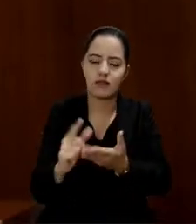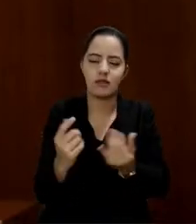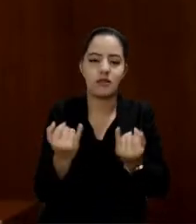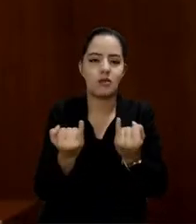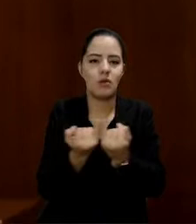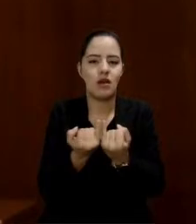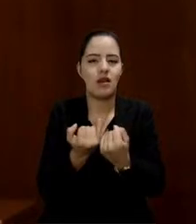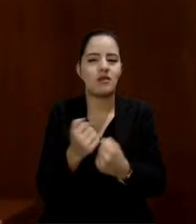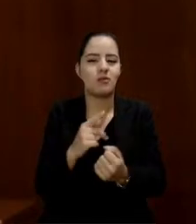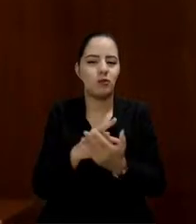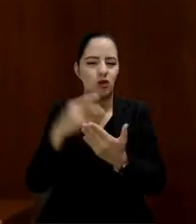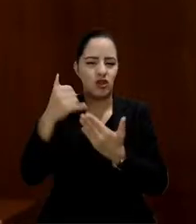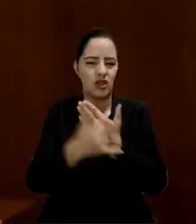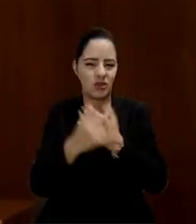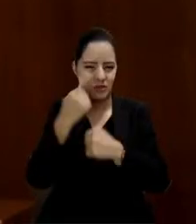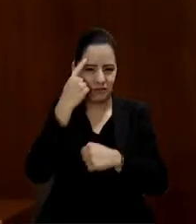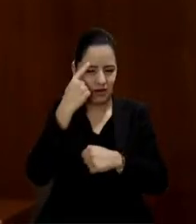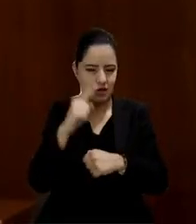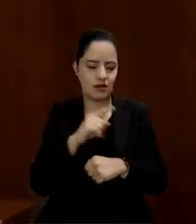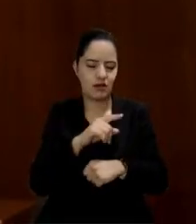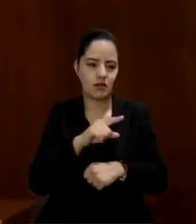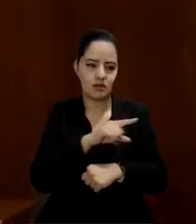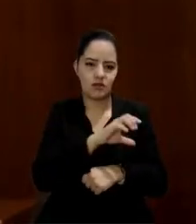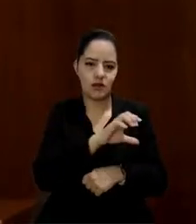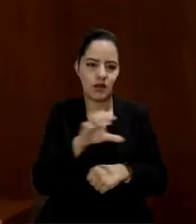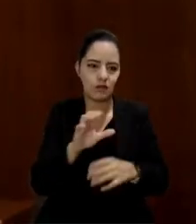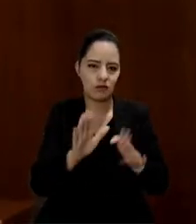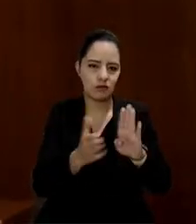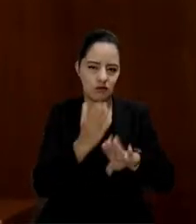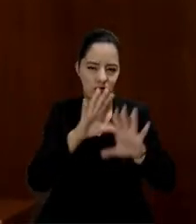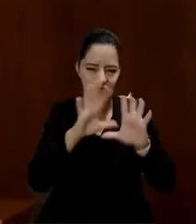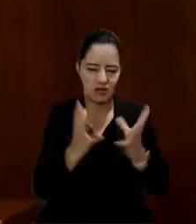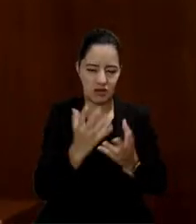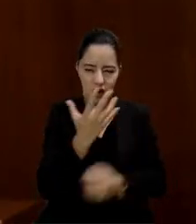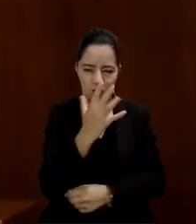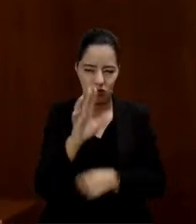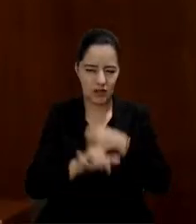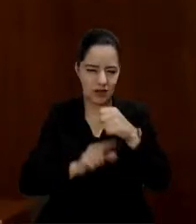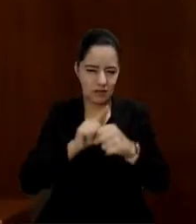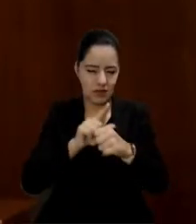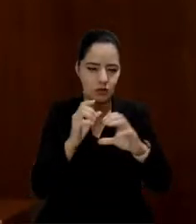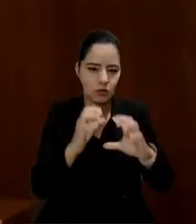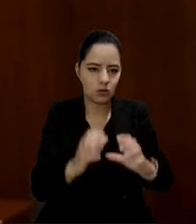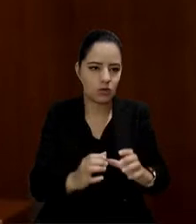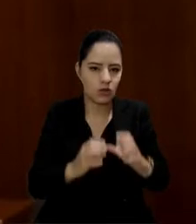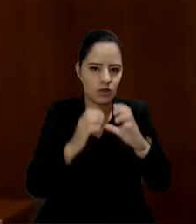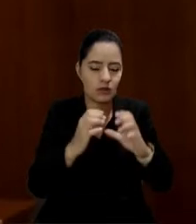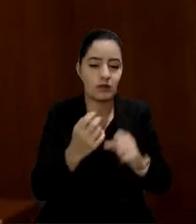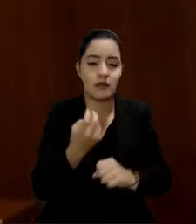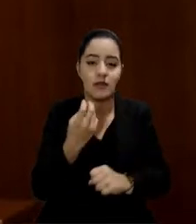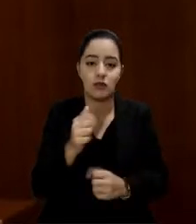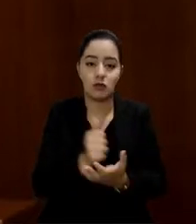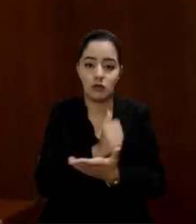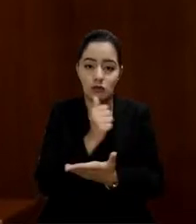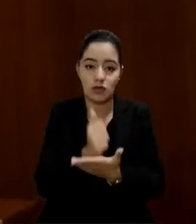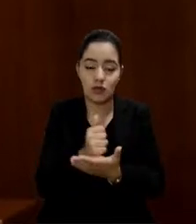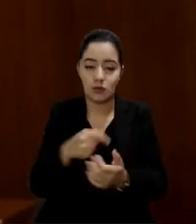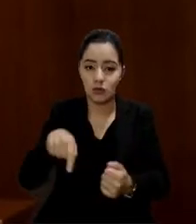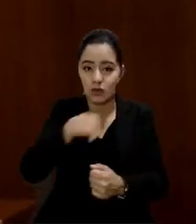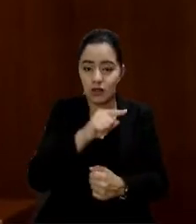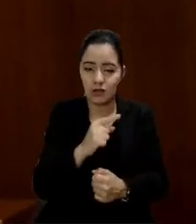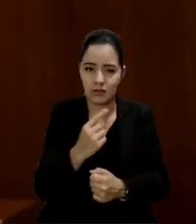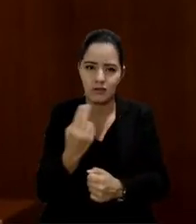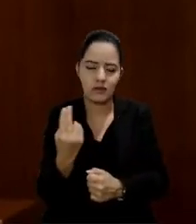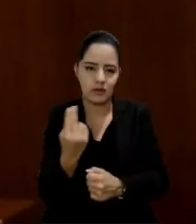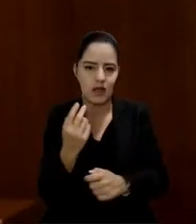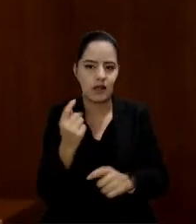que beneficien al medio ambiente, por lo que es fundamental un cambio en nuestras formas de movilidad y consumo en las ciudades que habitamos. El transporte